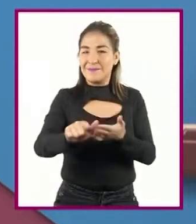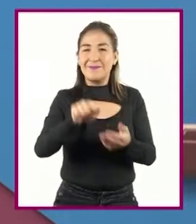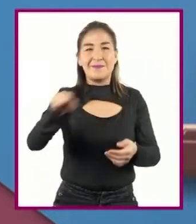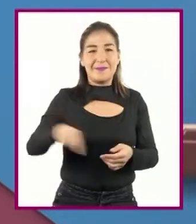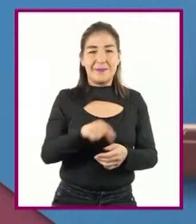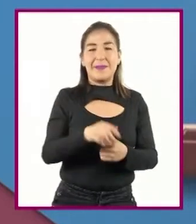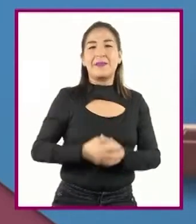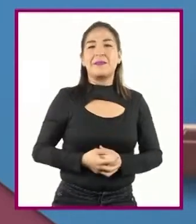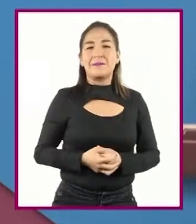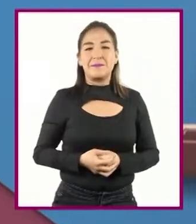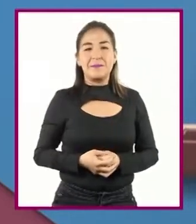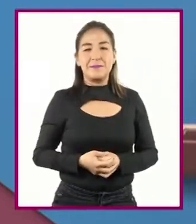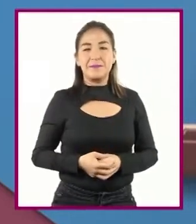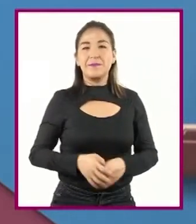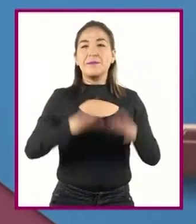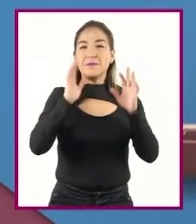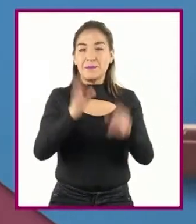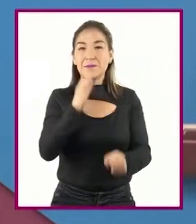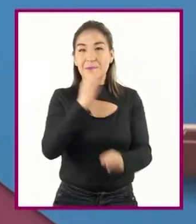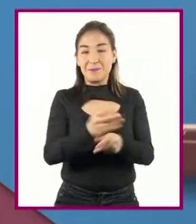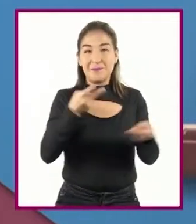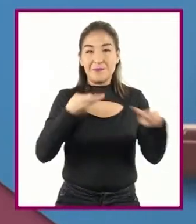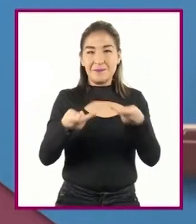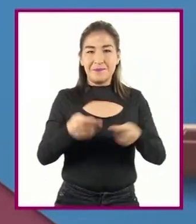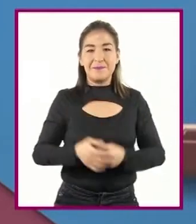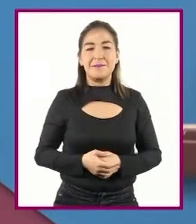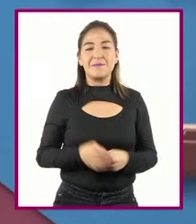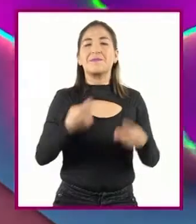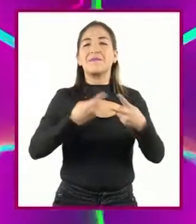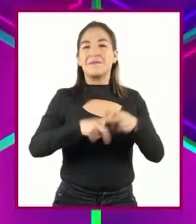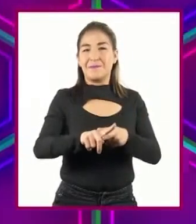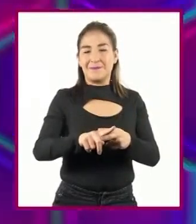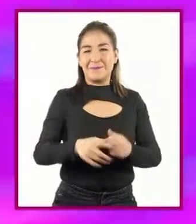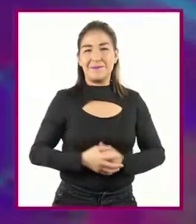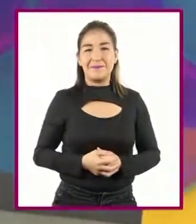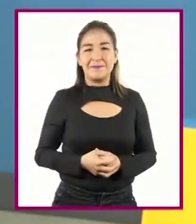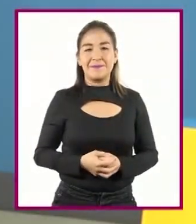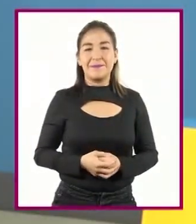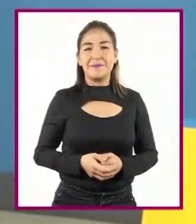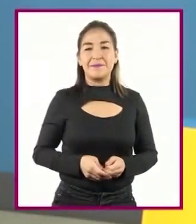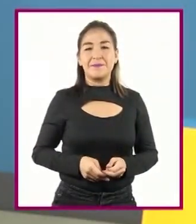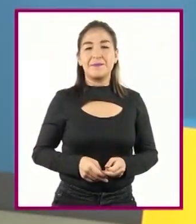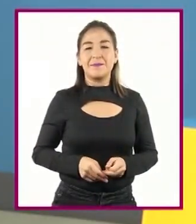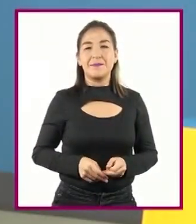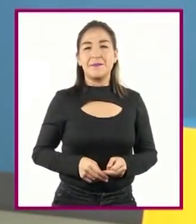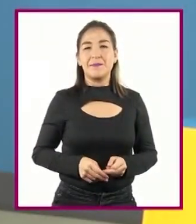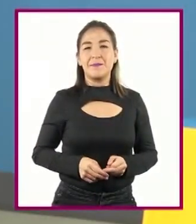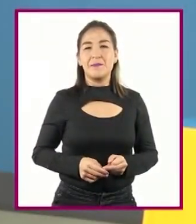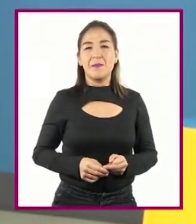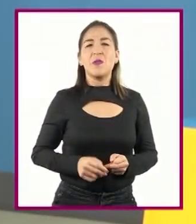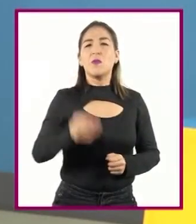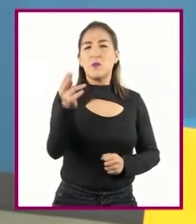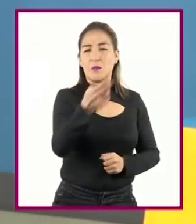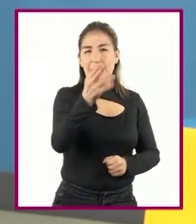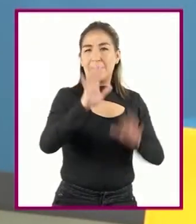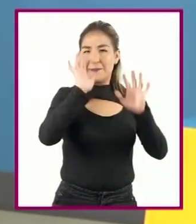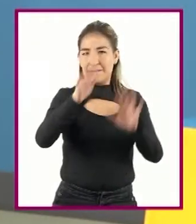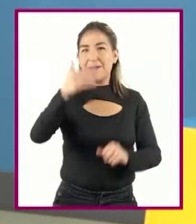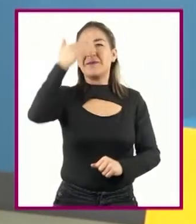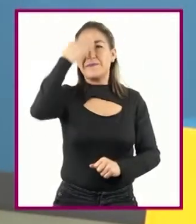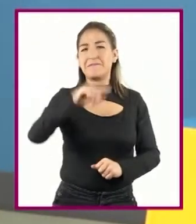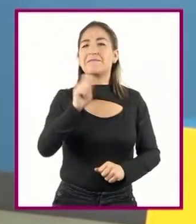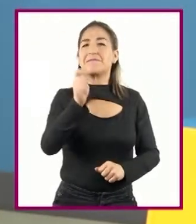manipularlos. Ya que están preparados, comenzamos. Ustedes ya saben que